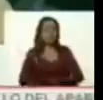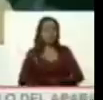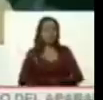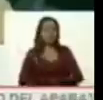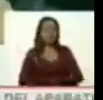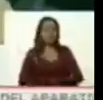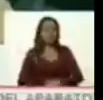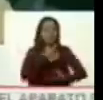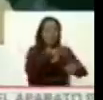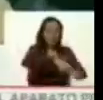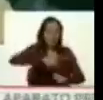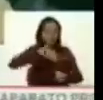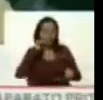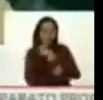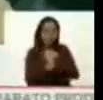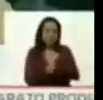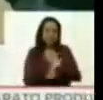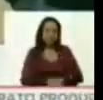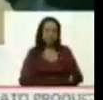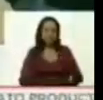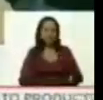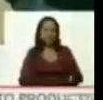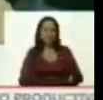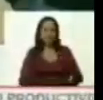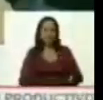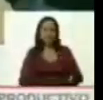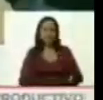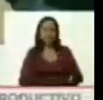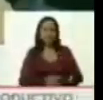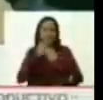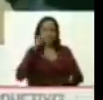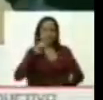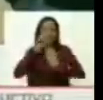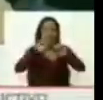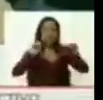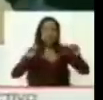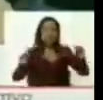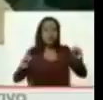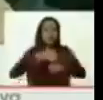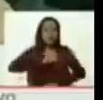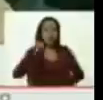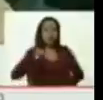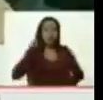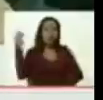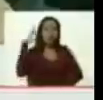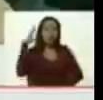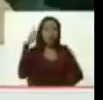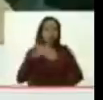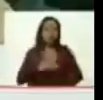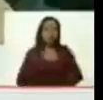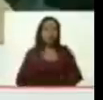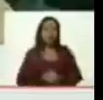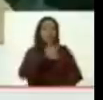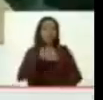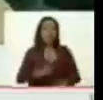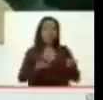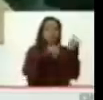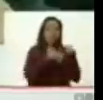La capturamos e inmediatamente dimos aviso a Interpol de Colombia y a las autoridades